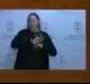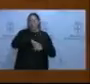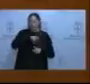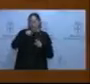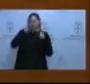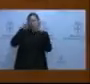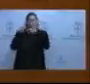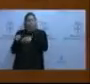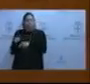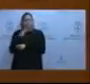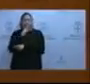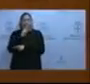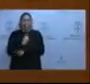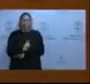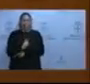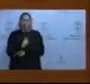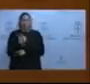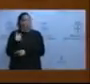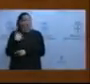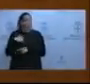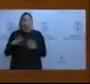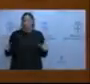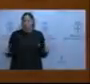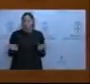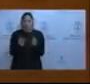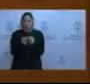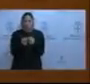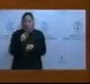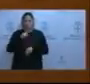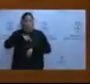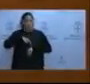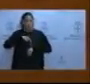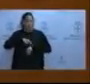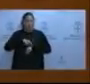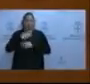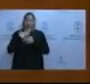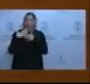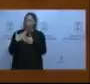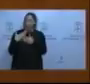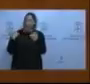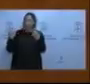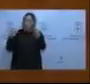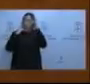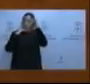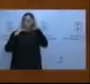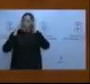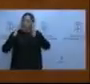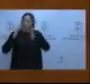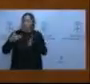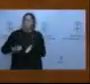fundación. Y concluyo en tiempo y les agradezco su atención. Creo que lo que pedimos es